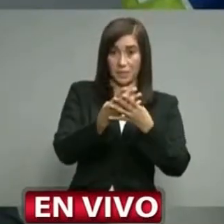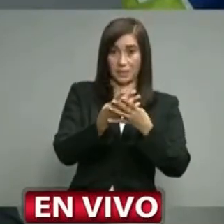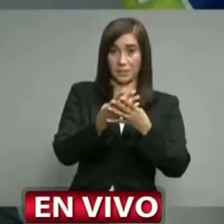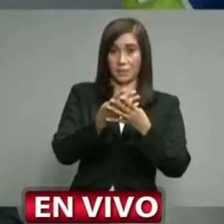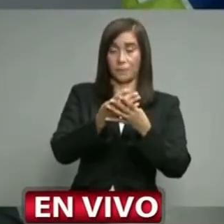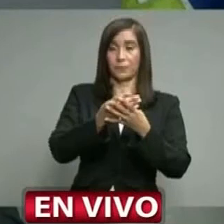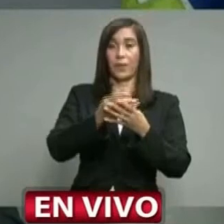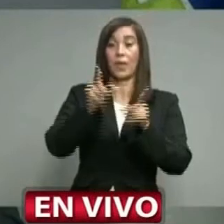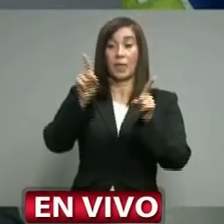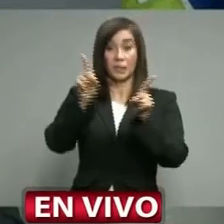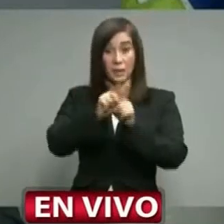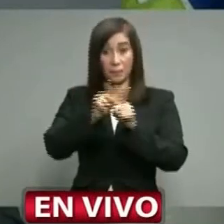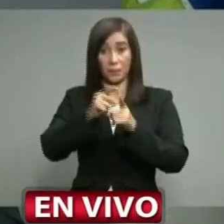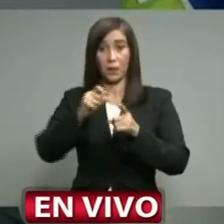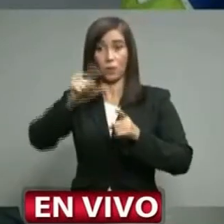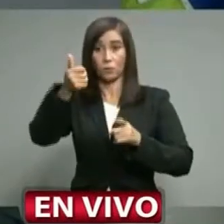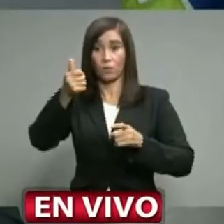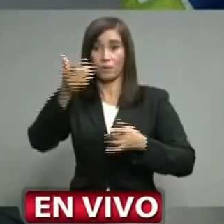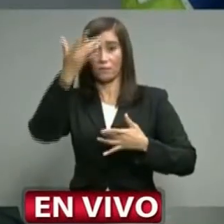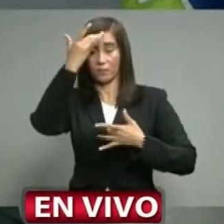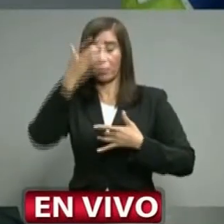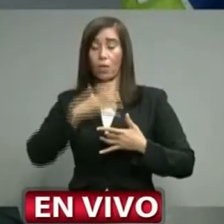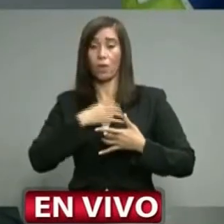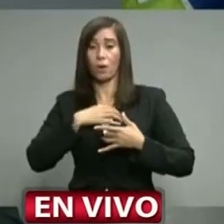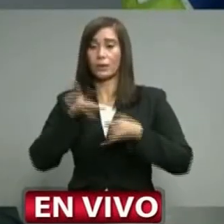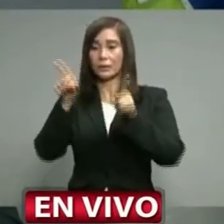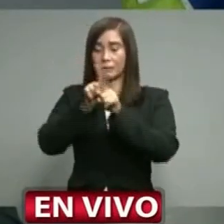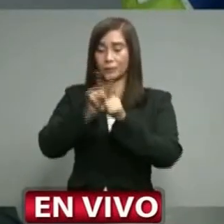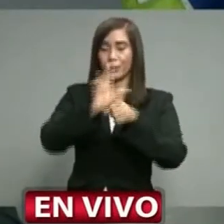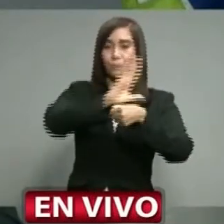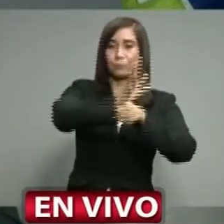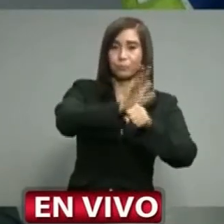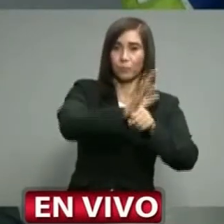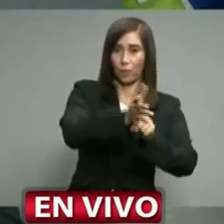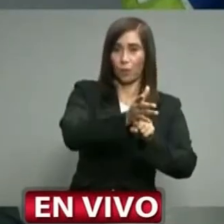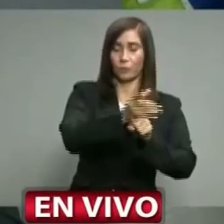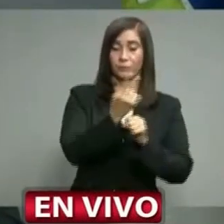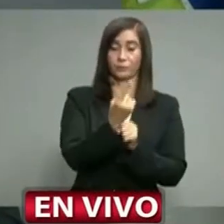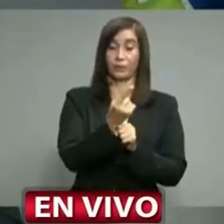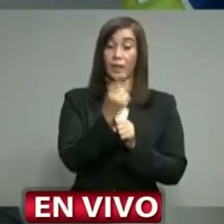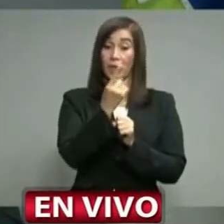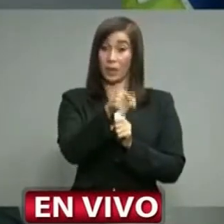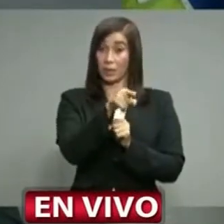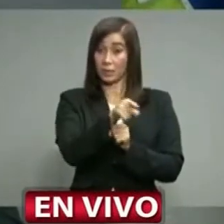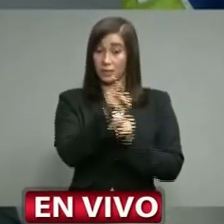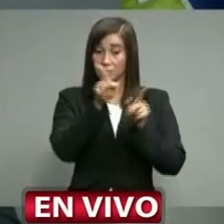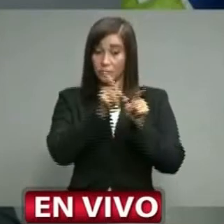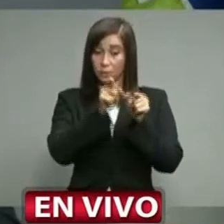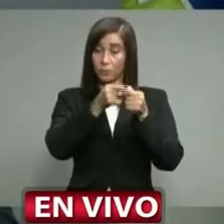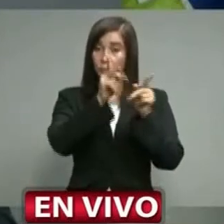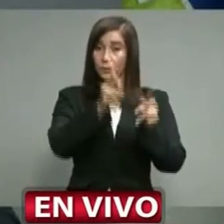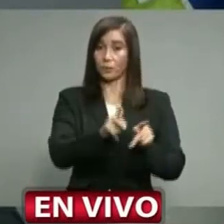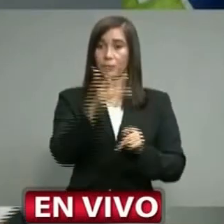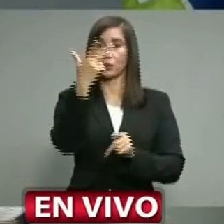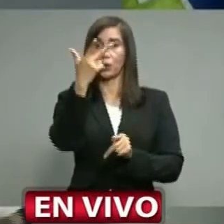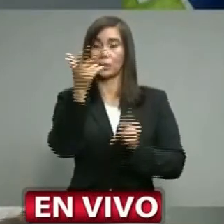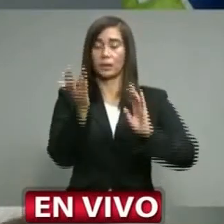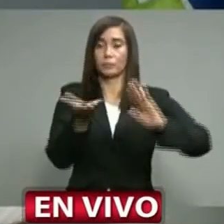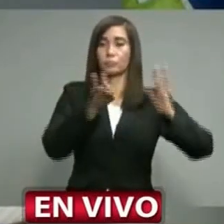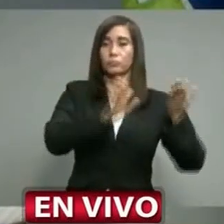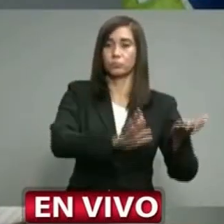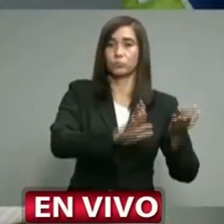dado positivo al COVID-19 con un total de defunciones de estos pacientes de 3